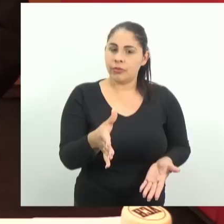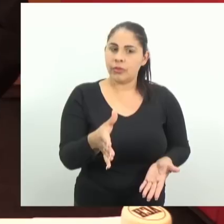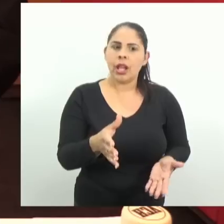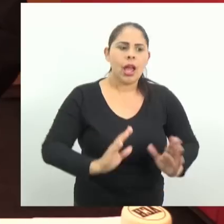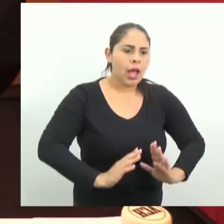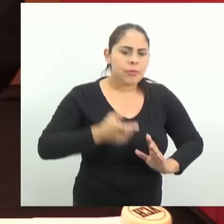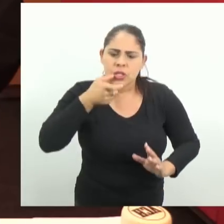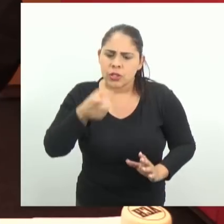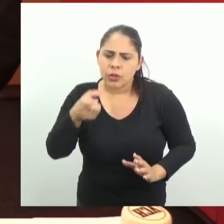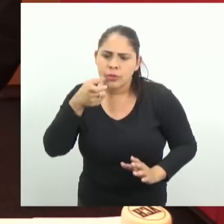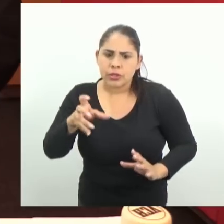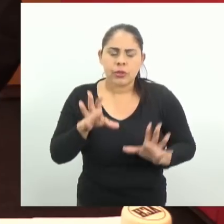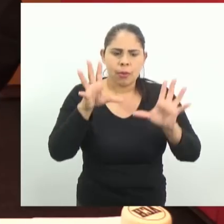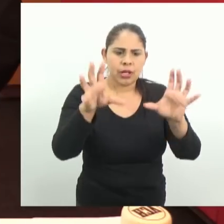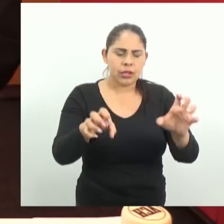memoria versículos?